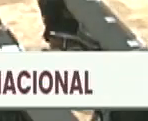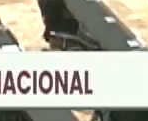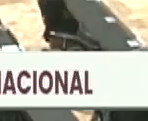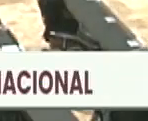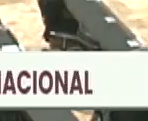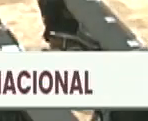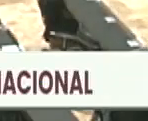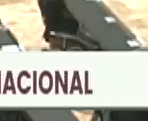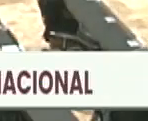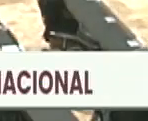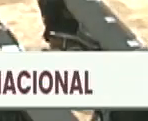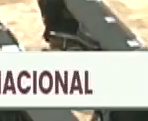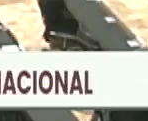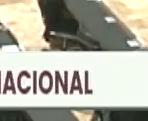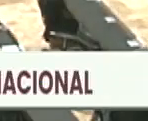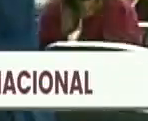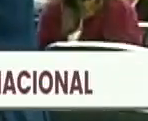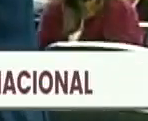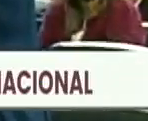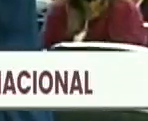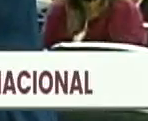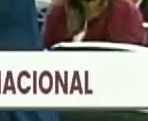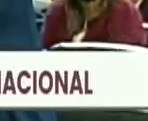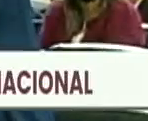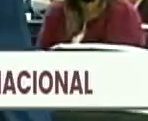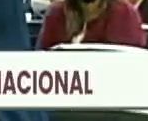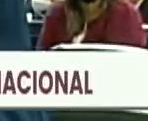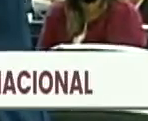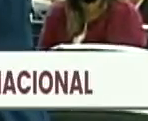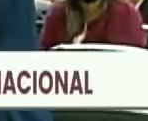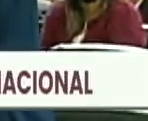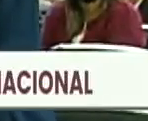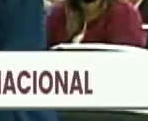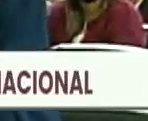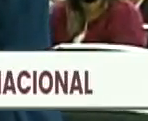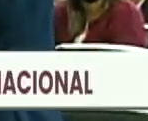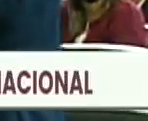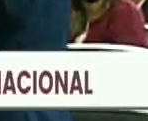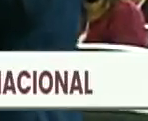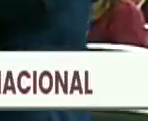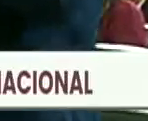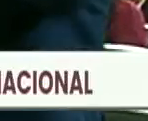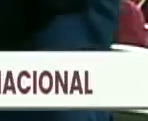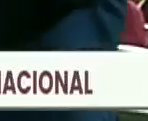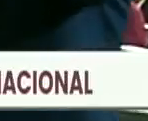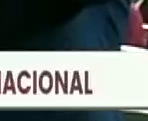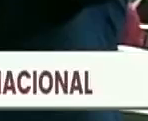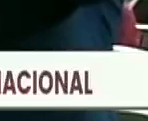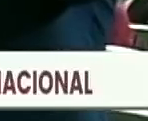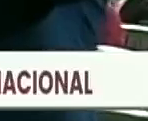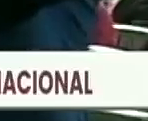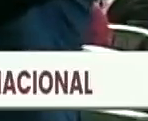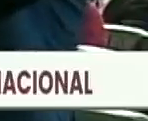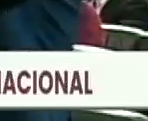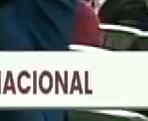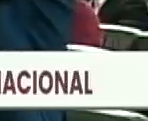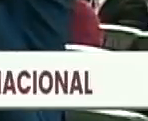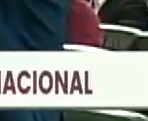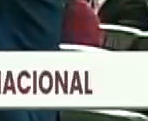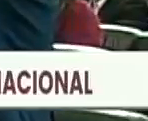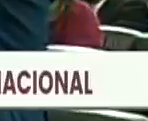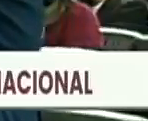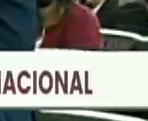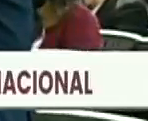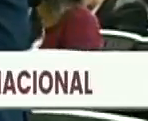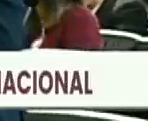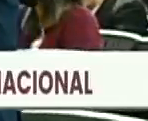de la investigación y de la determinación de responsabilidades de todas y de todos. Habría que pensar, Partido Voluntad Popular y